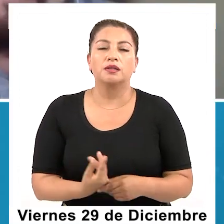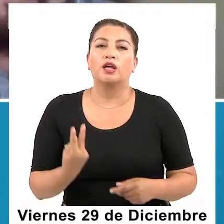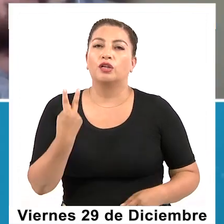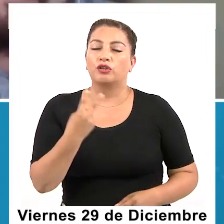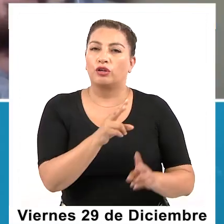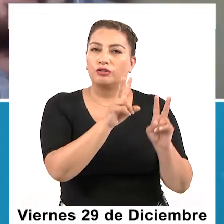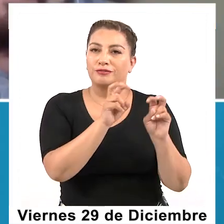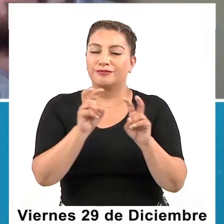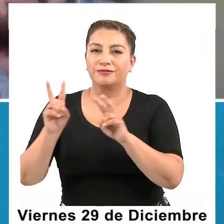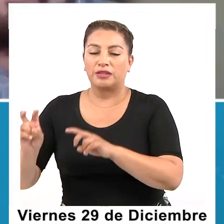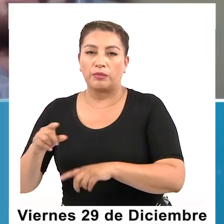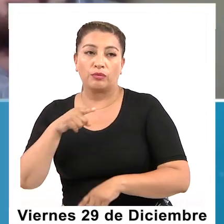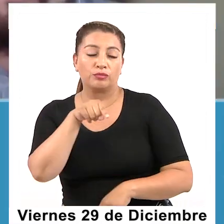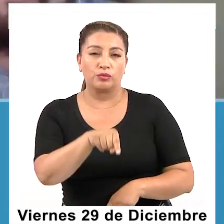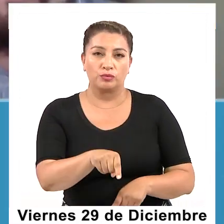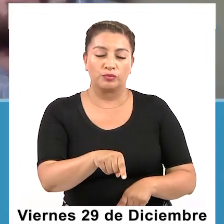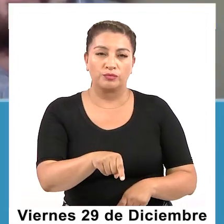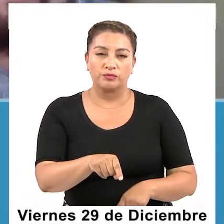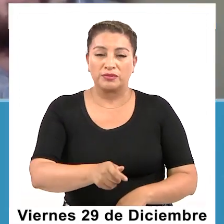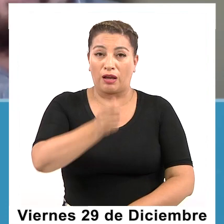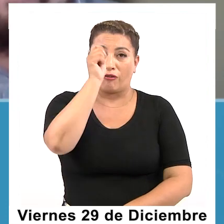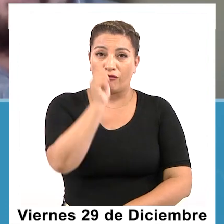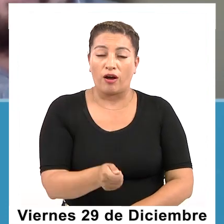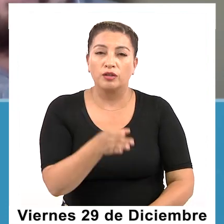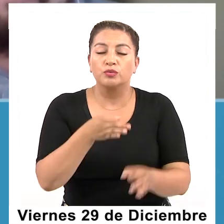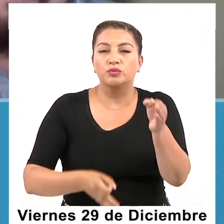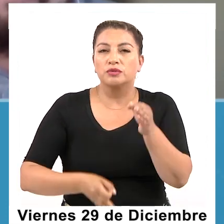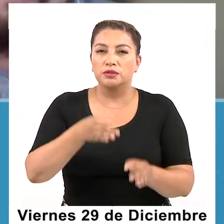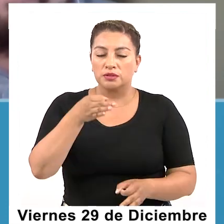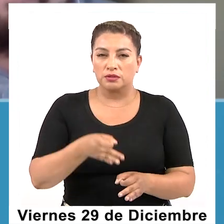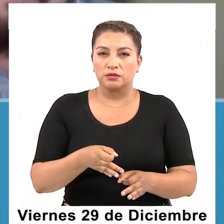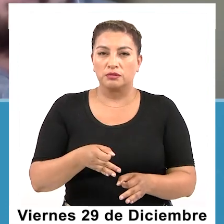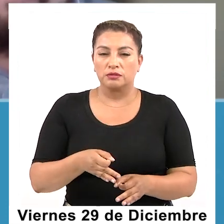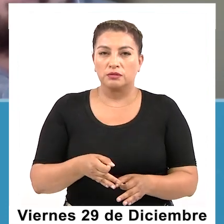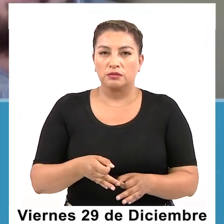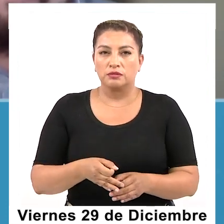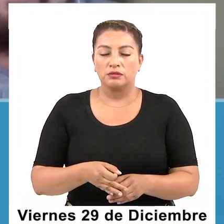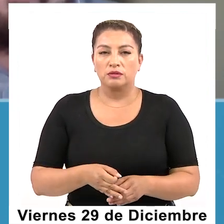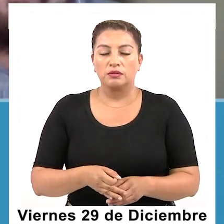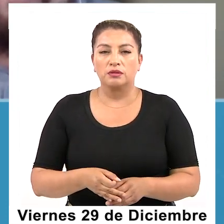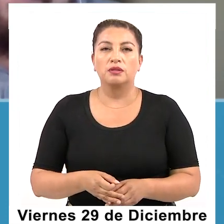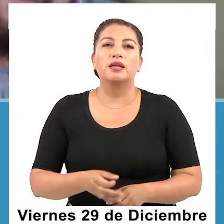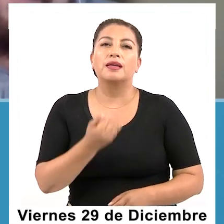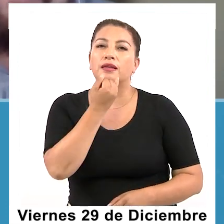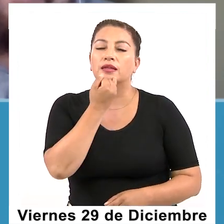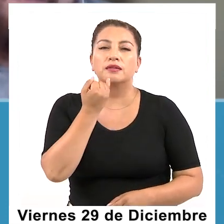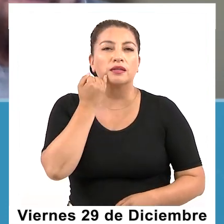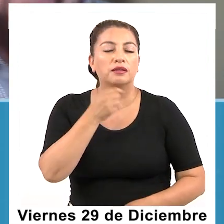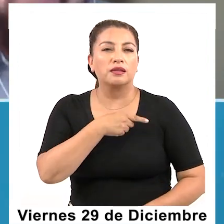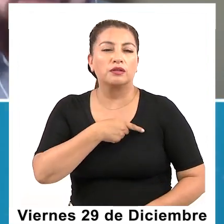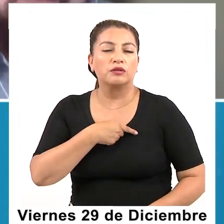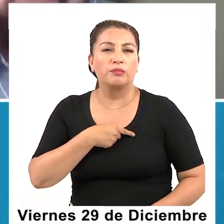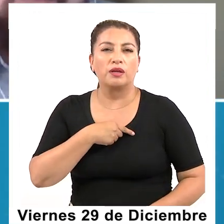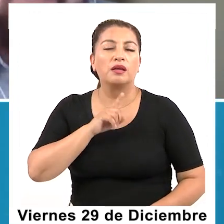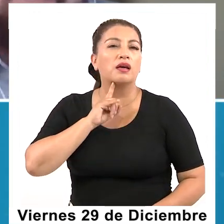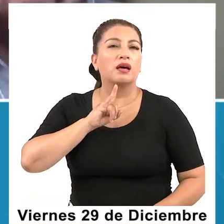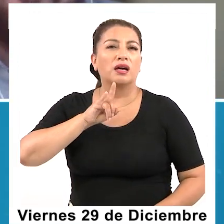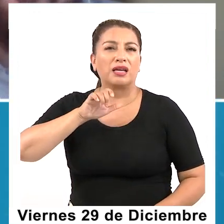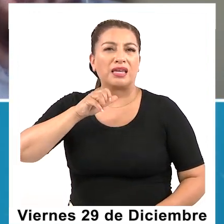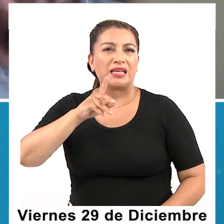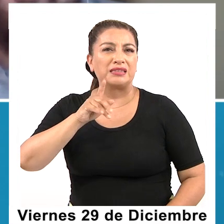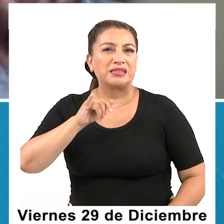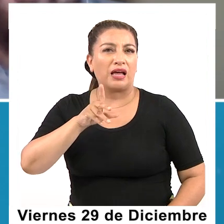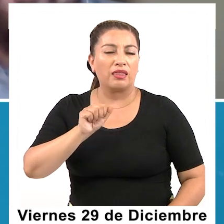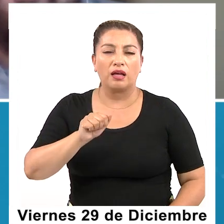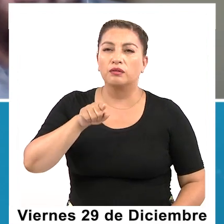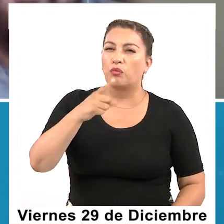principales en esta investigación. Uno que fue la formalización de Miguel Ángel Quesada, ya hace ya casi un año. La